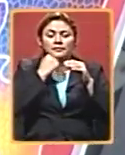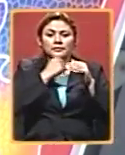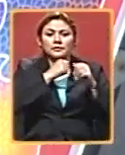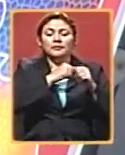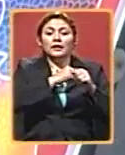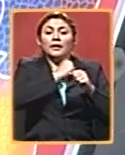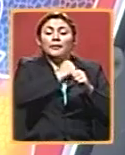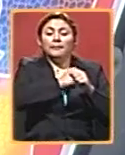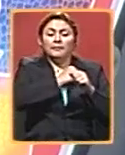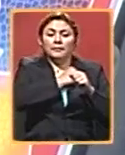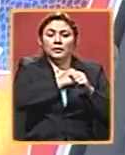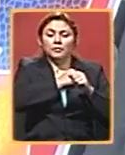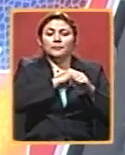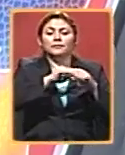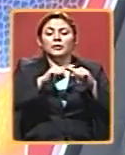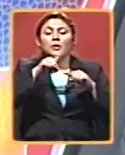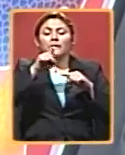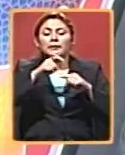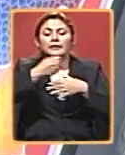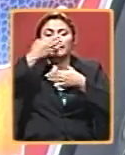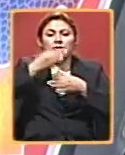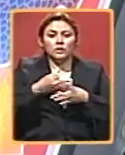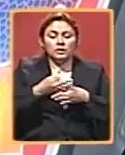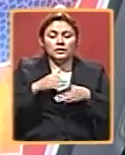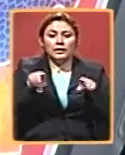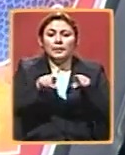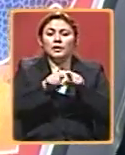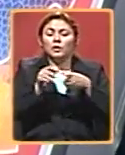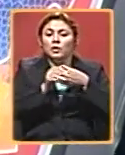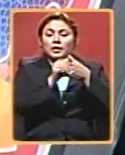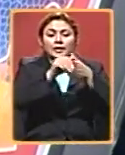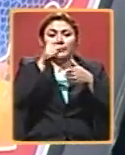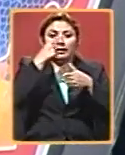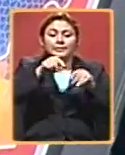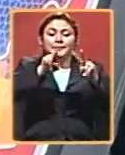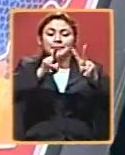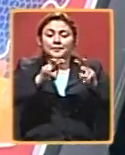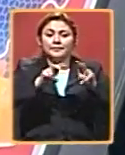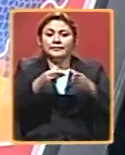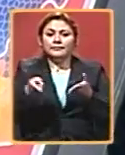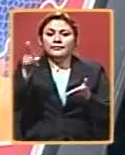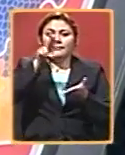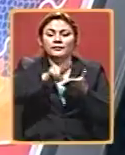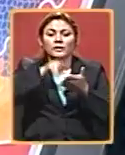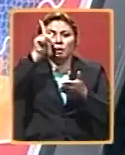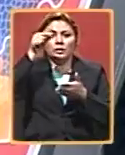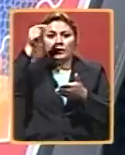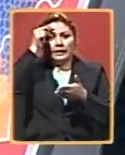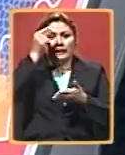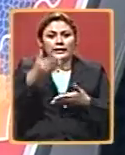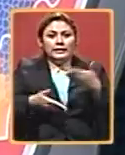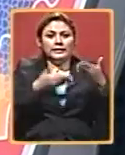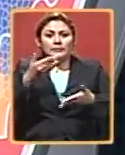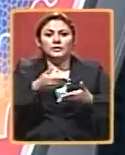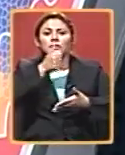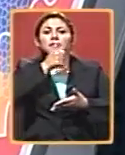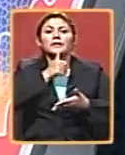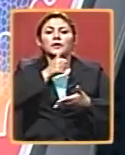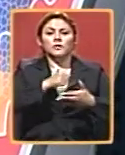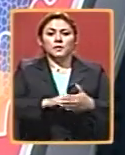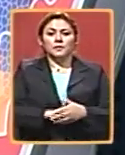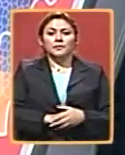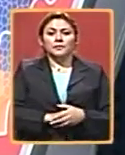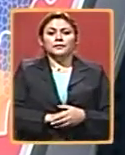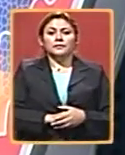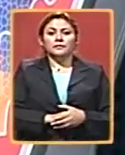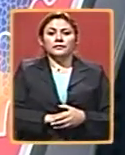tomar decisiones, una guía para el análisis de la contratación gubernamental de servicios privados en el primer nivel.